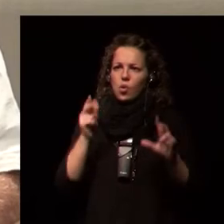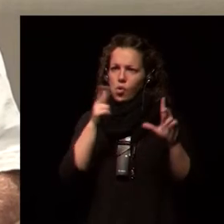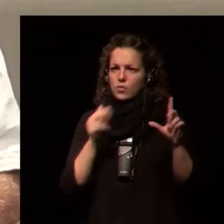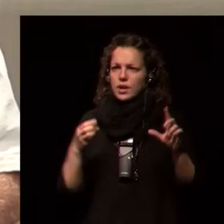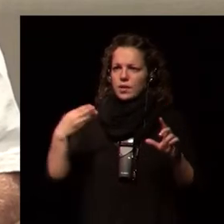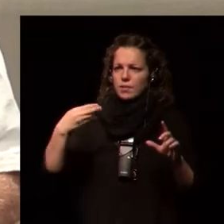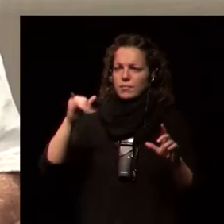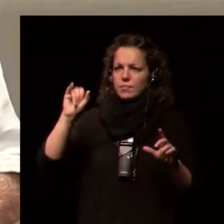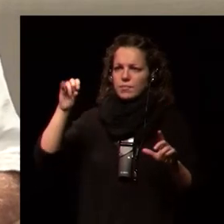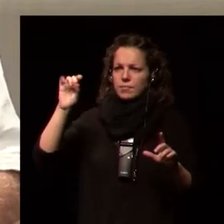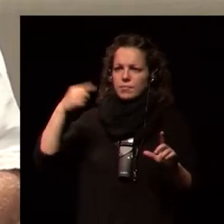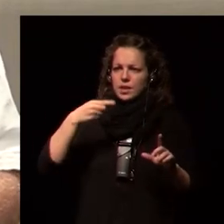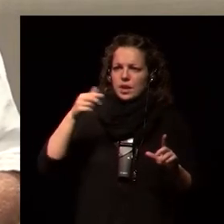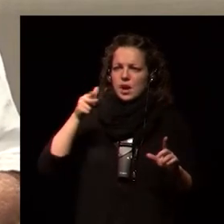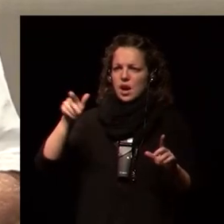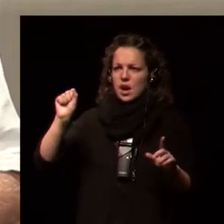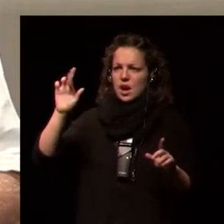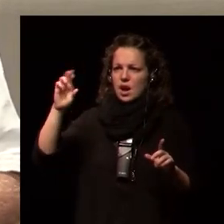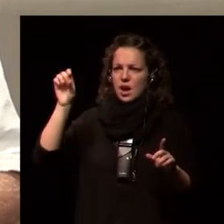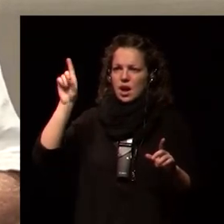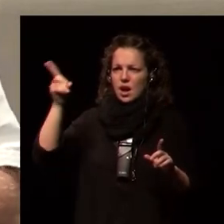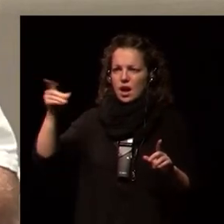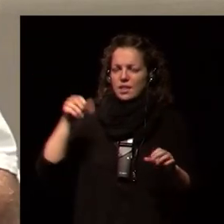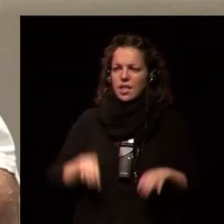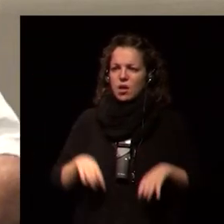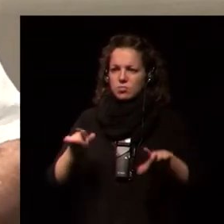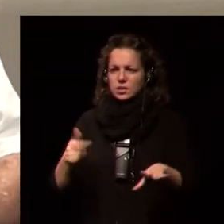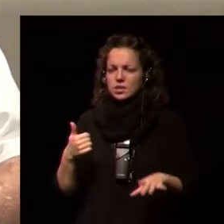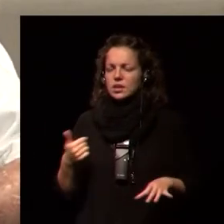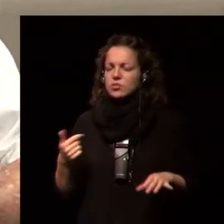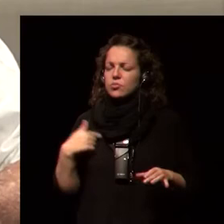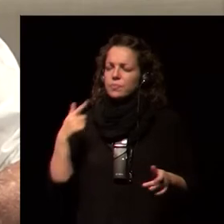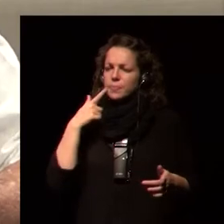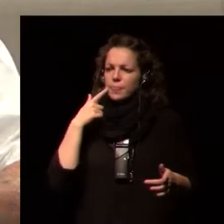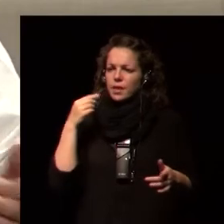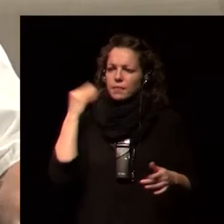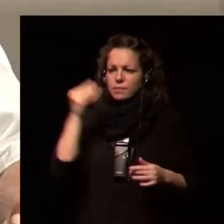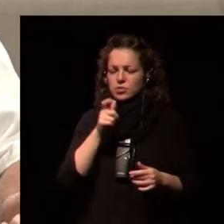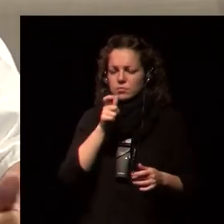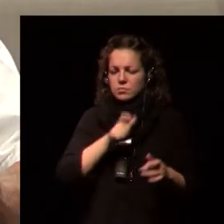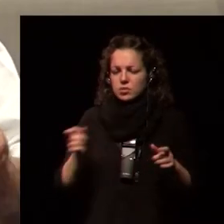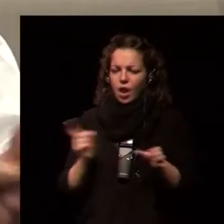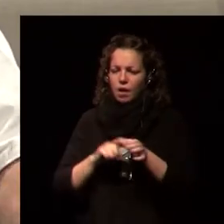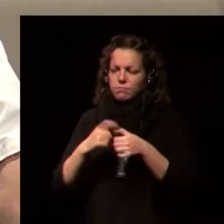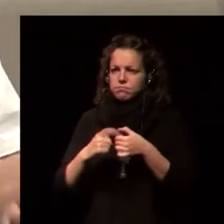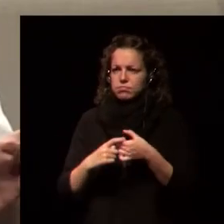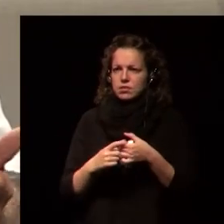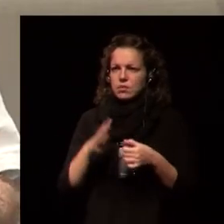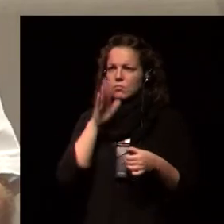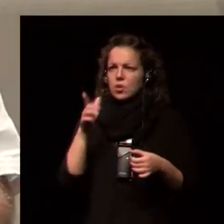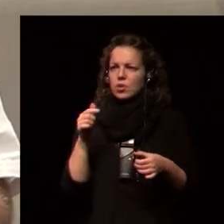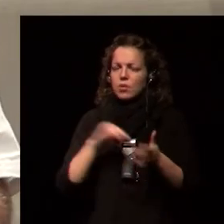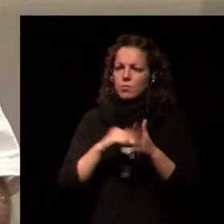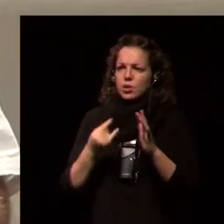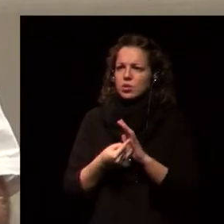quiero decir que hay artistas que estén explotando a los participantes en proyectos